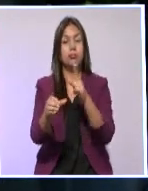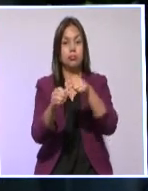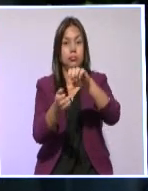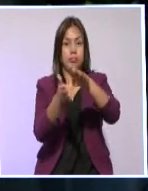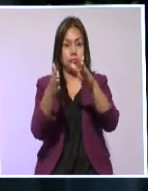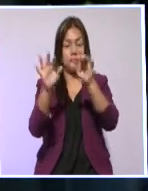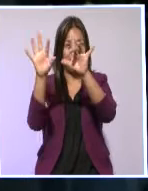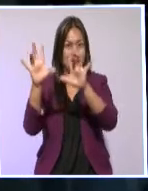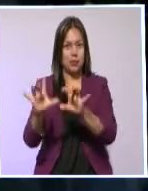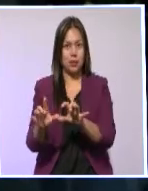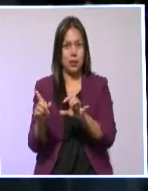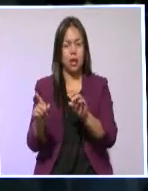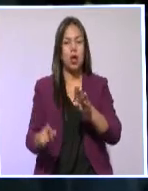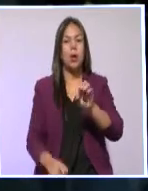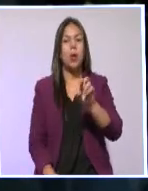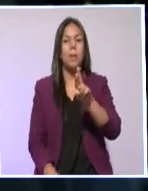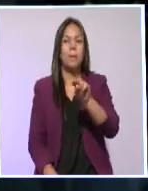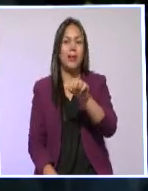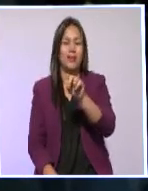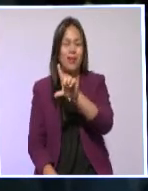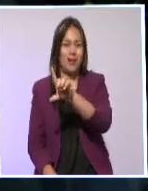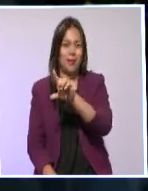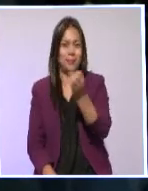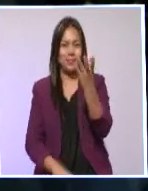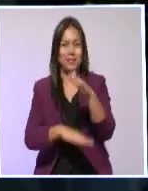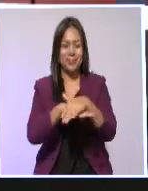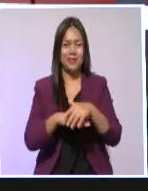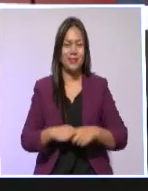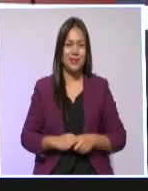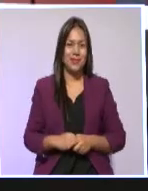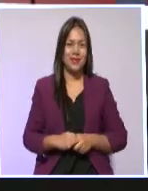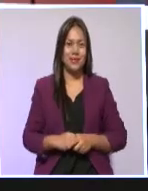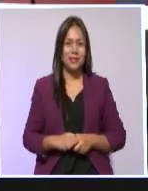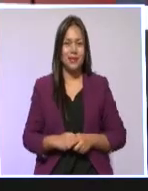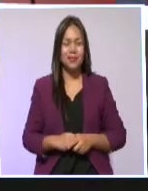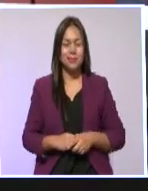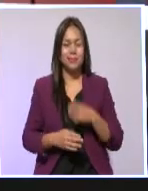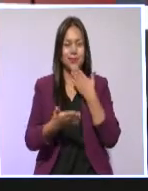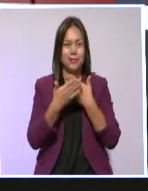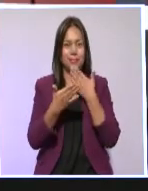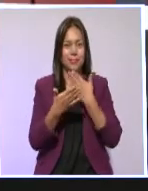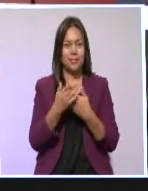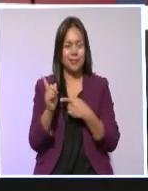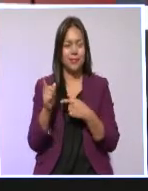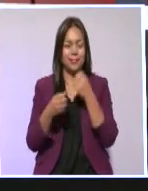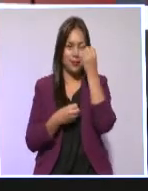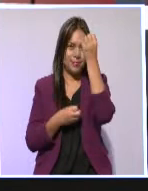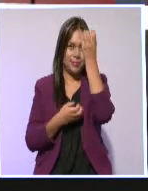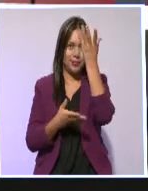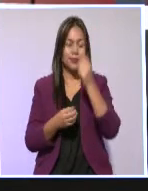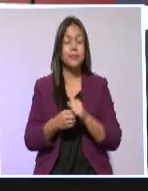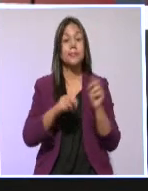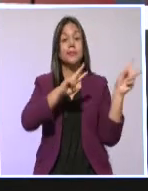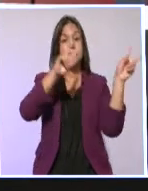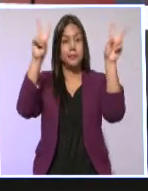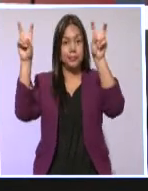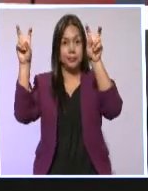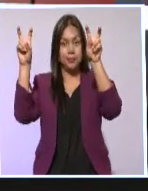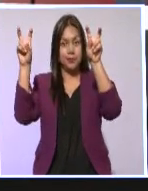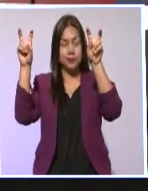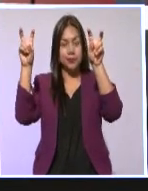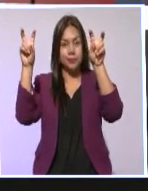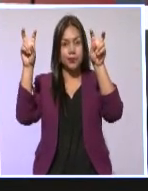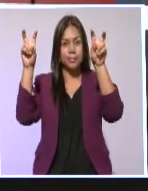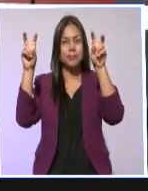la Reconstrucción, Carlos Bernal. Hasta aquí el informe. Buenas tardes. Gracias, María Fernanda, por la información. En otro tema, con una